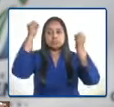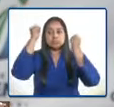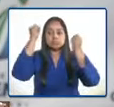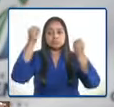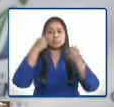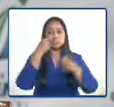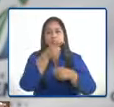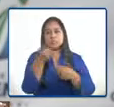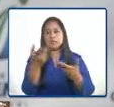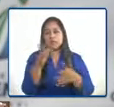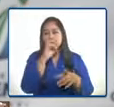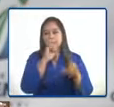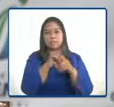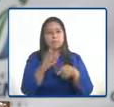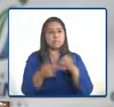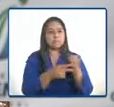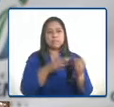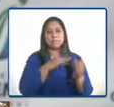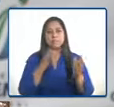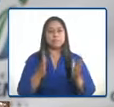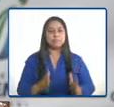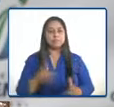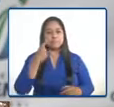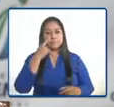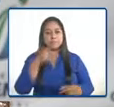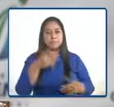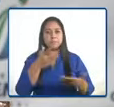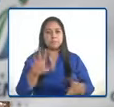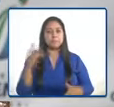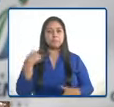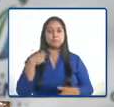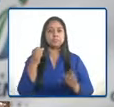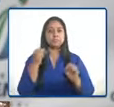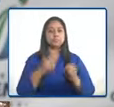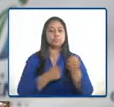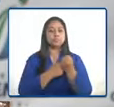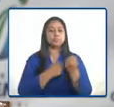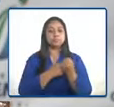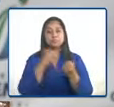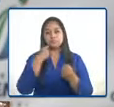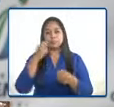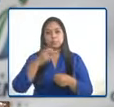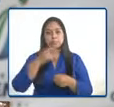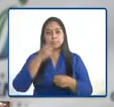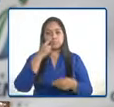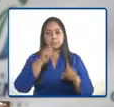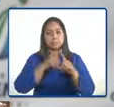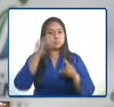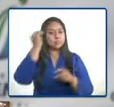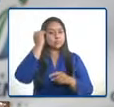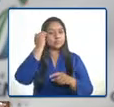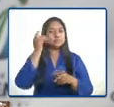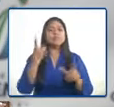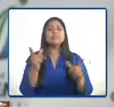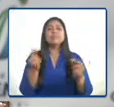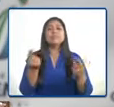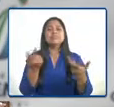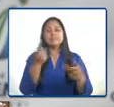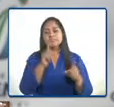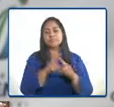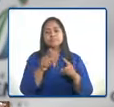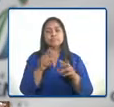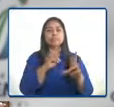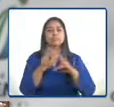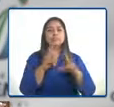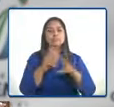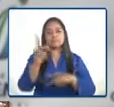incluso también el señor viceministro, para poder atender las necesidades y saber las causas pues de lo que está pasando en relación laboral